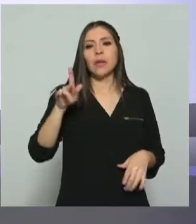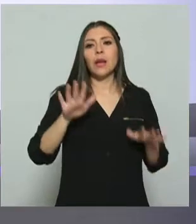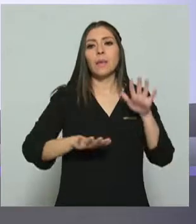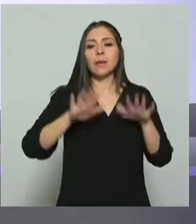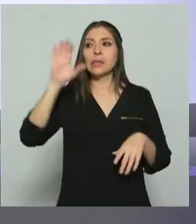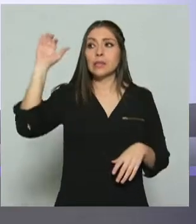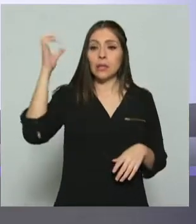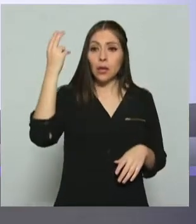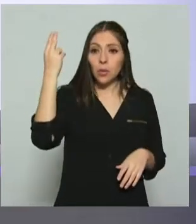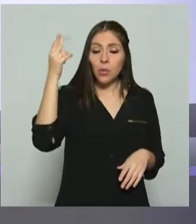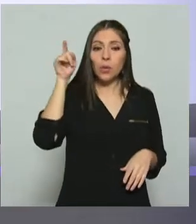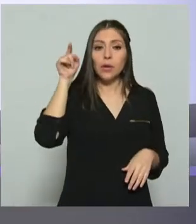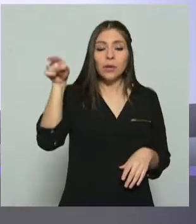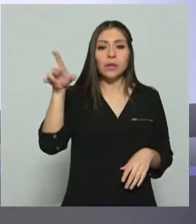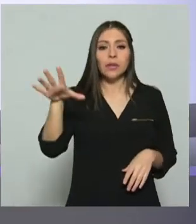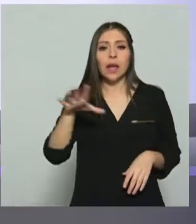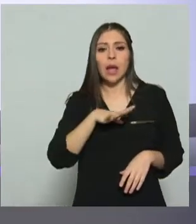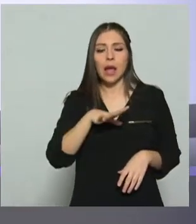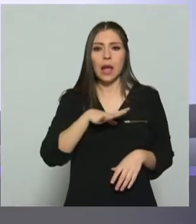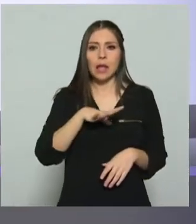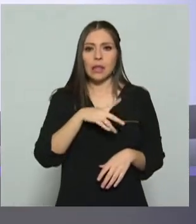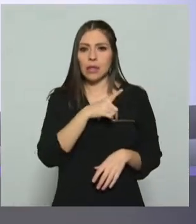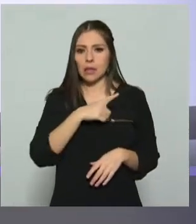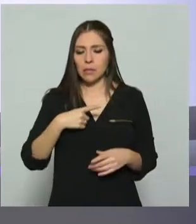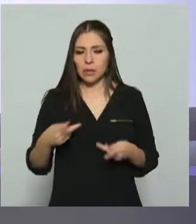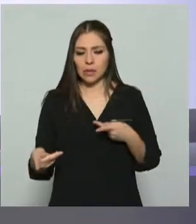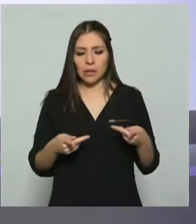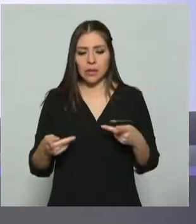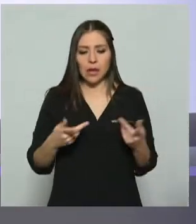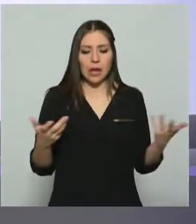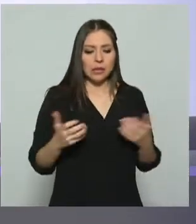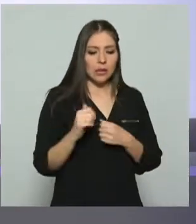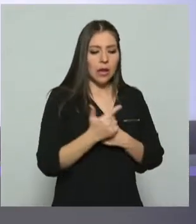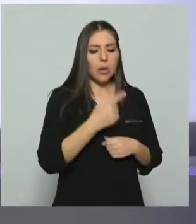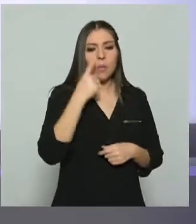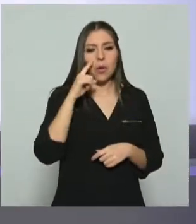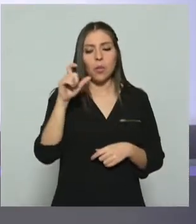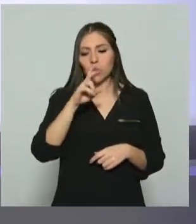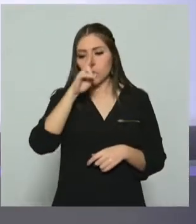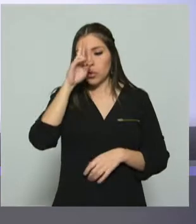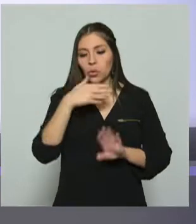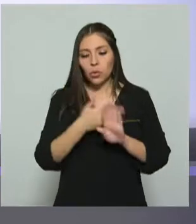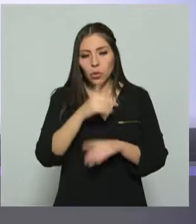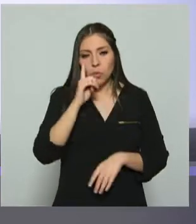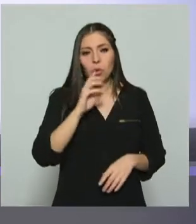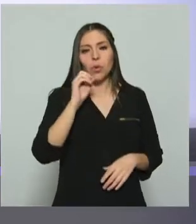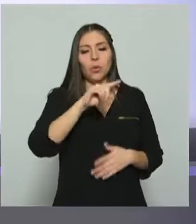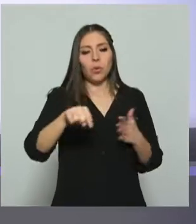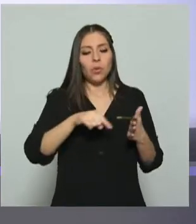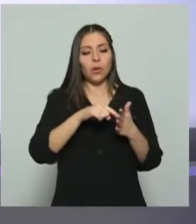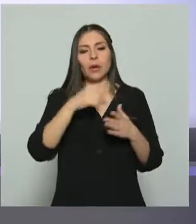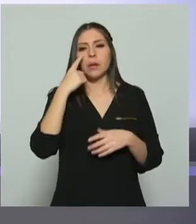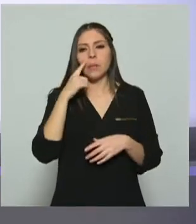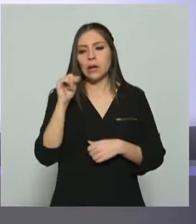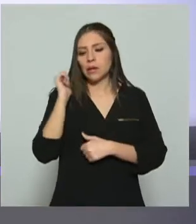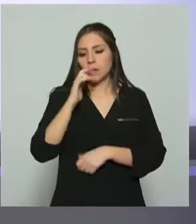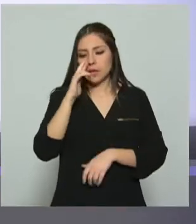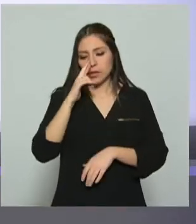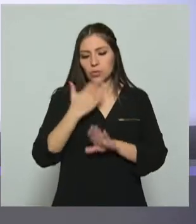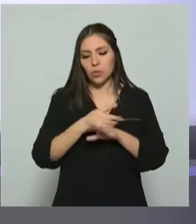tiene un protocolo de actuación ante la violencia de género, cuando tiene una unidad de atención, y además de todo esto